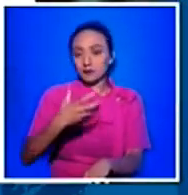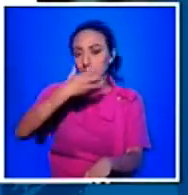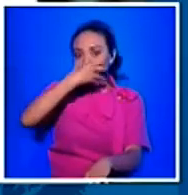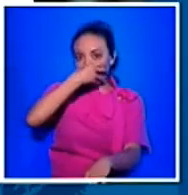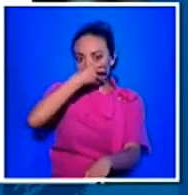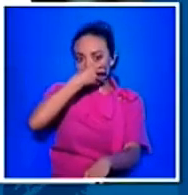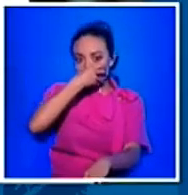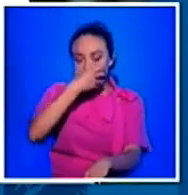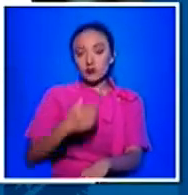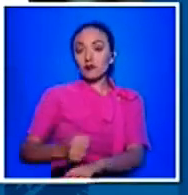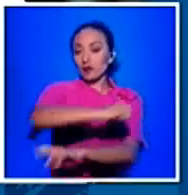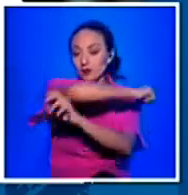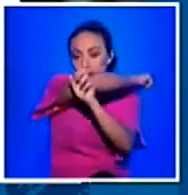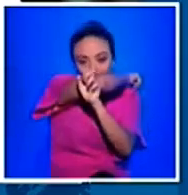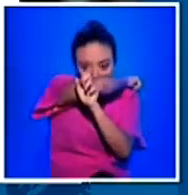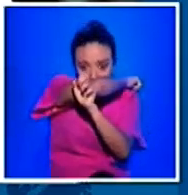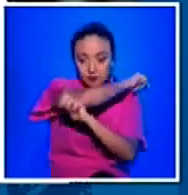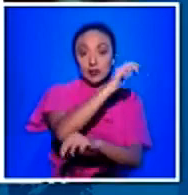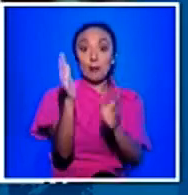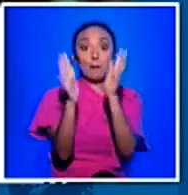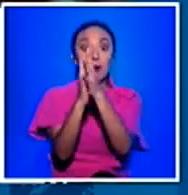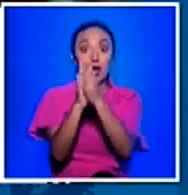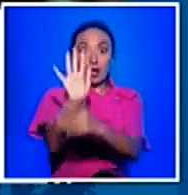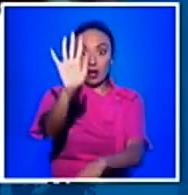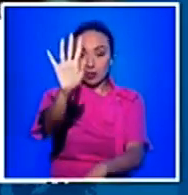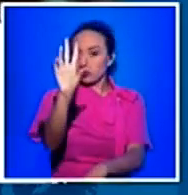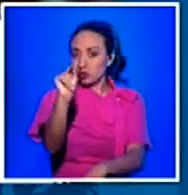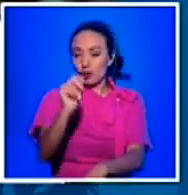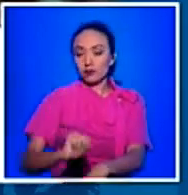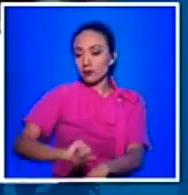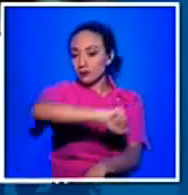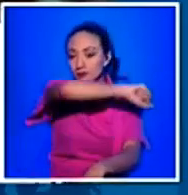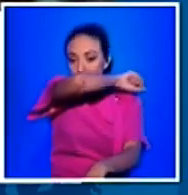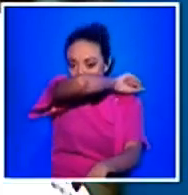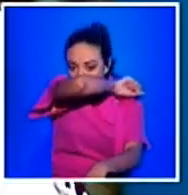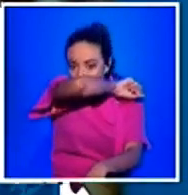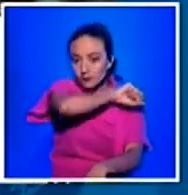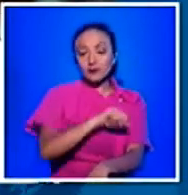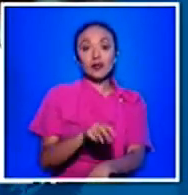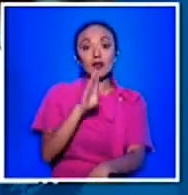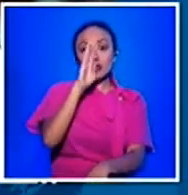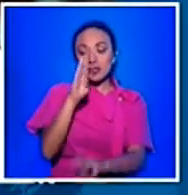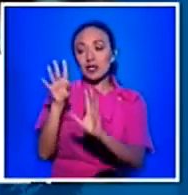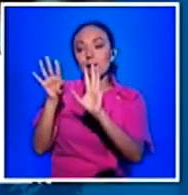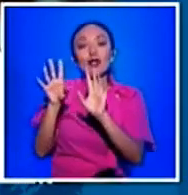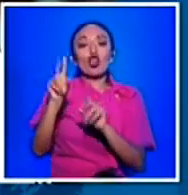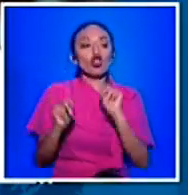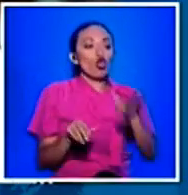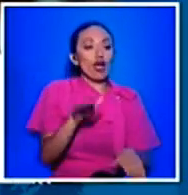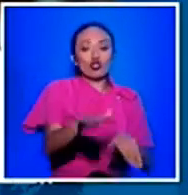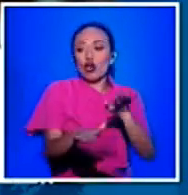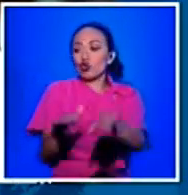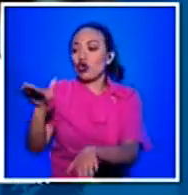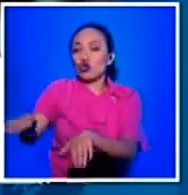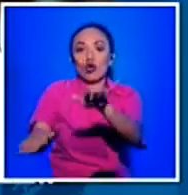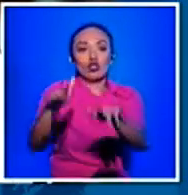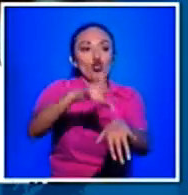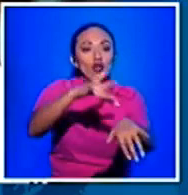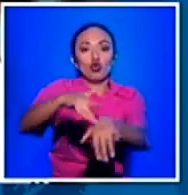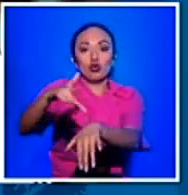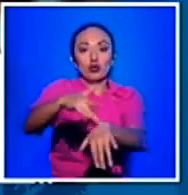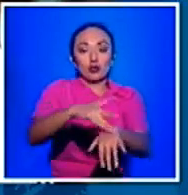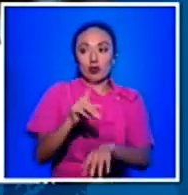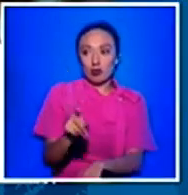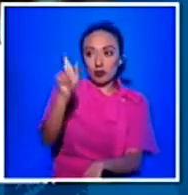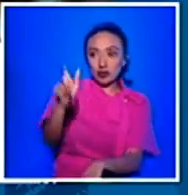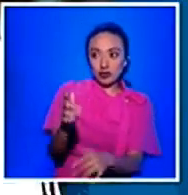toser, taparnos con el codo, no con la mano, y el lavado frecuente de manos y el evitar estar tocando superficies y estar en contacto con personas que nosotros